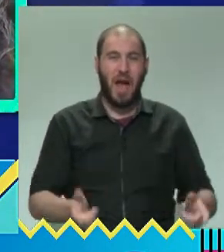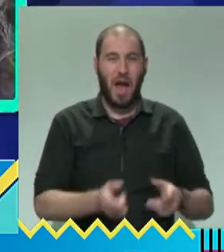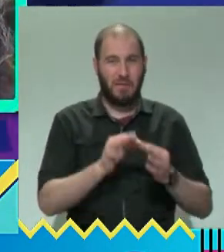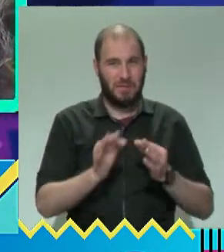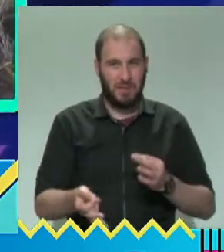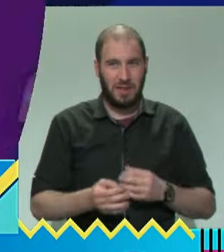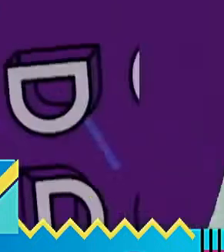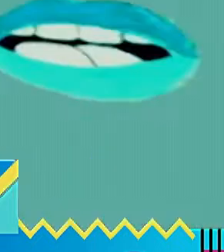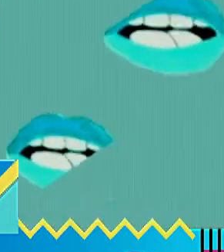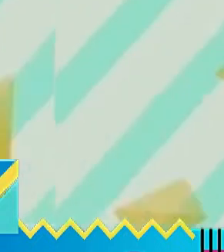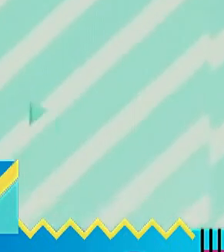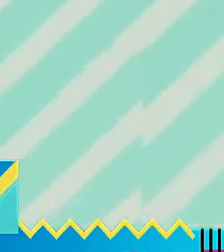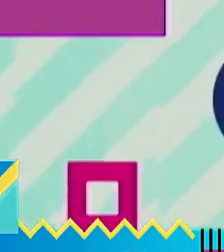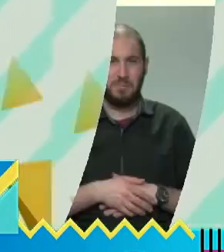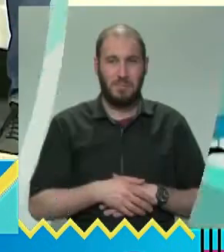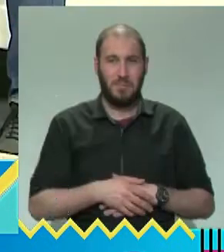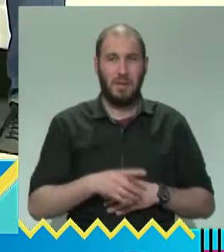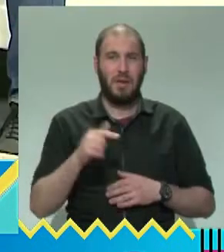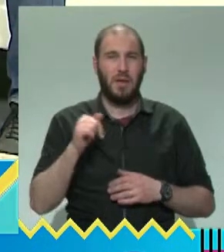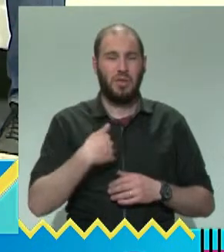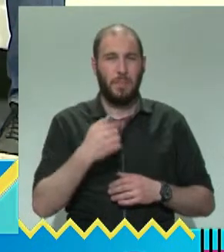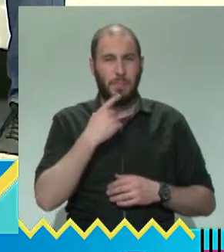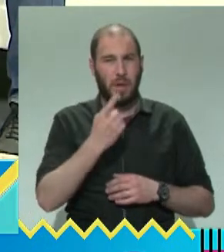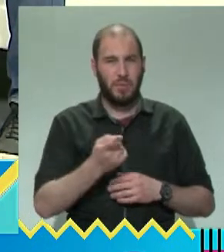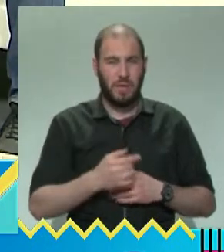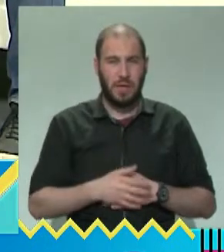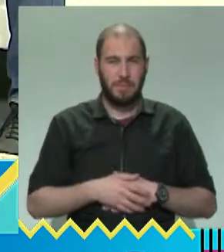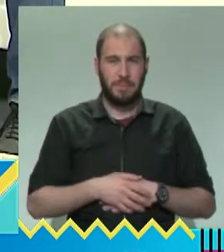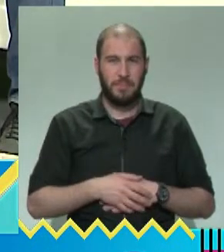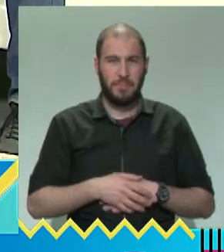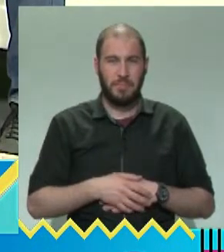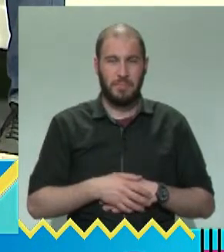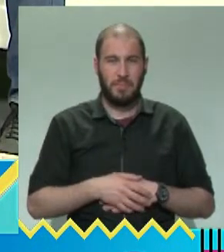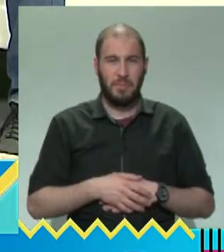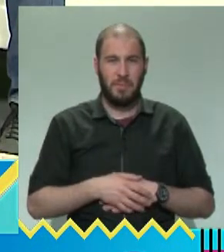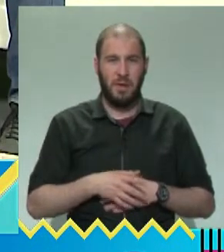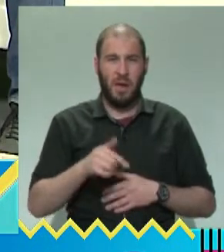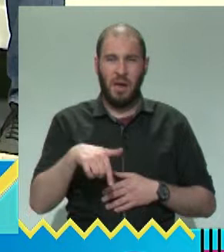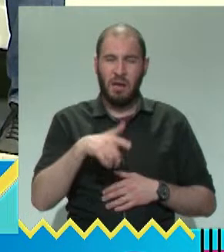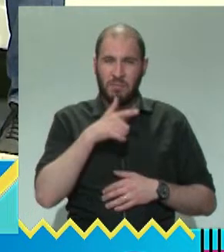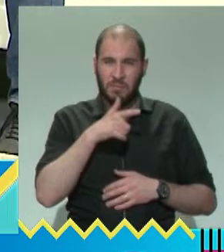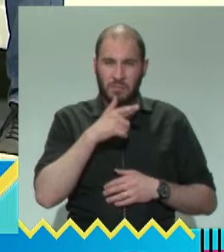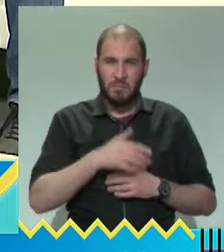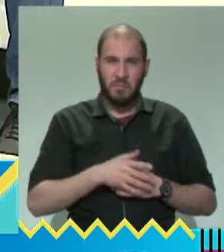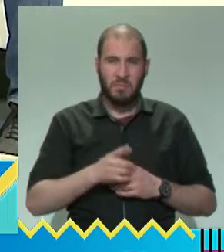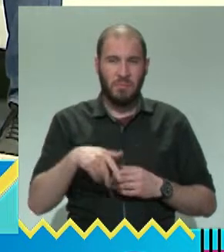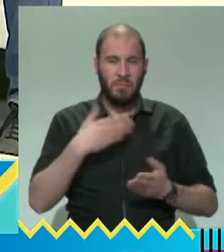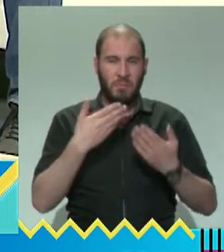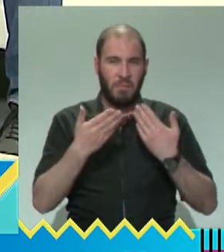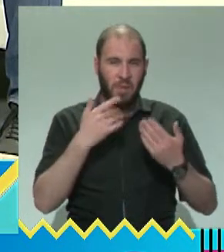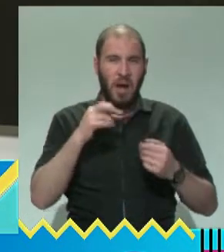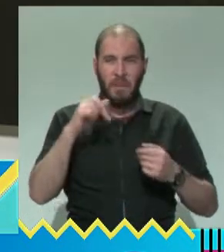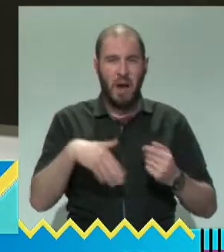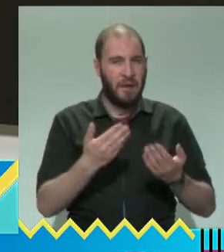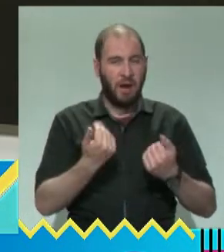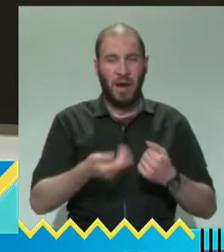cerca, ¿no? Sí, básicamente. Bueno, quería preguntarles por qué se ve quizás, o por lo que han estado diciendo, una falta de